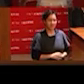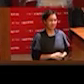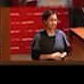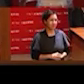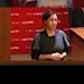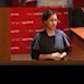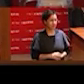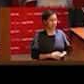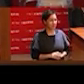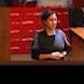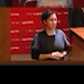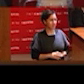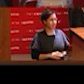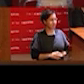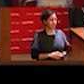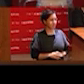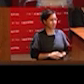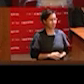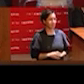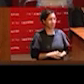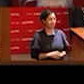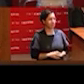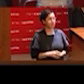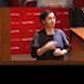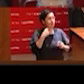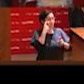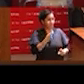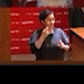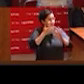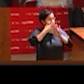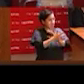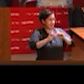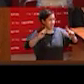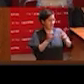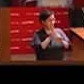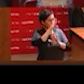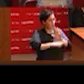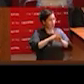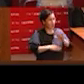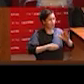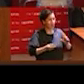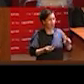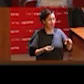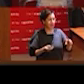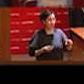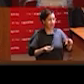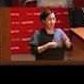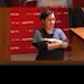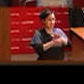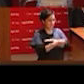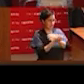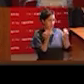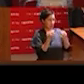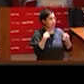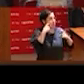talento iba a darles algunos iba a explicarles brevemente que en qué consiste el programa inserta eh voy a ser breve